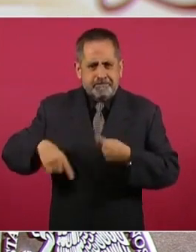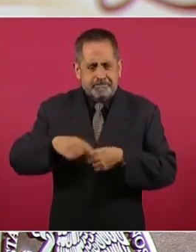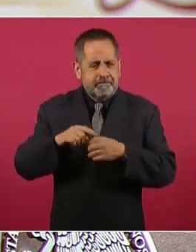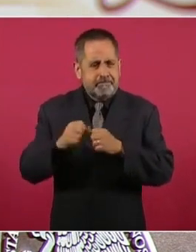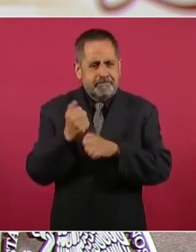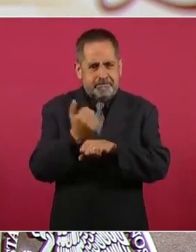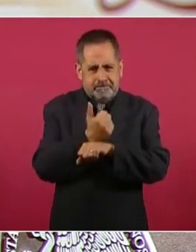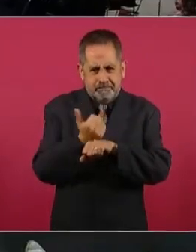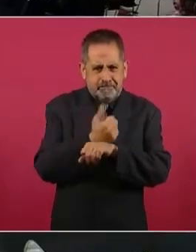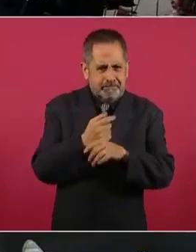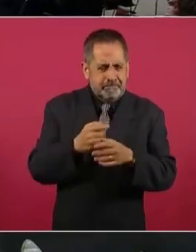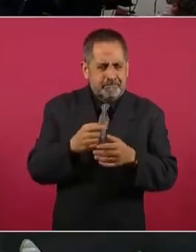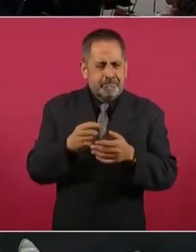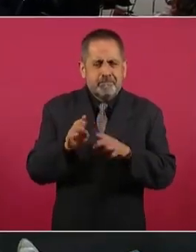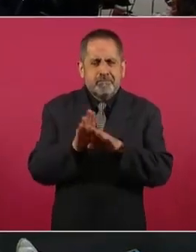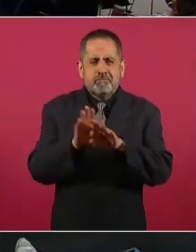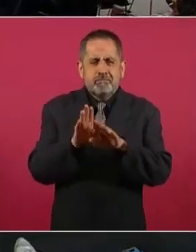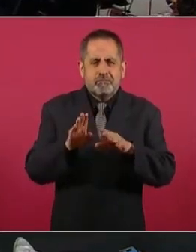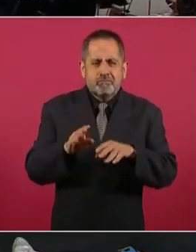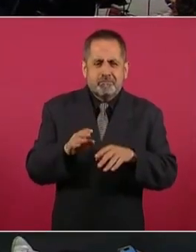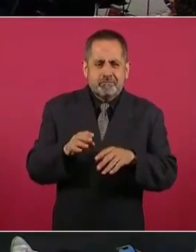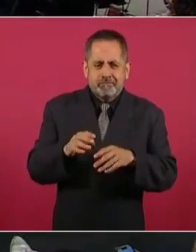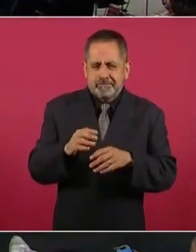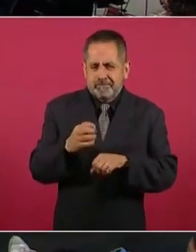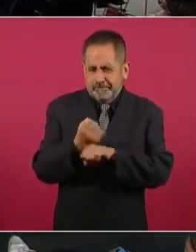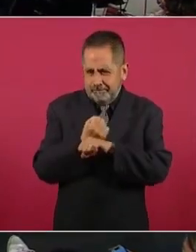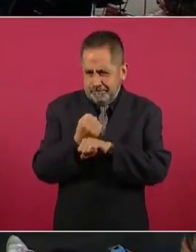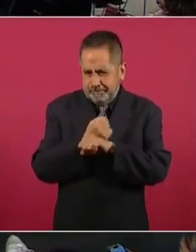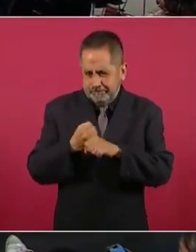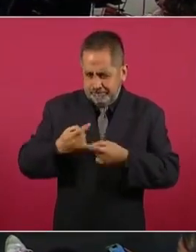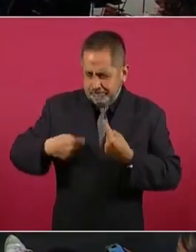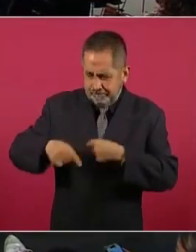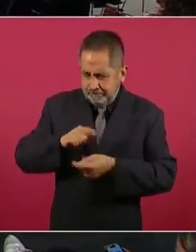que sustituye la función renal,